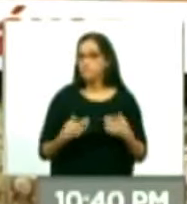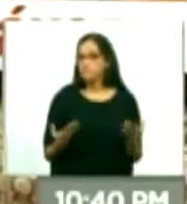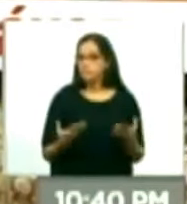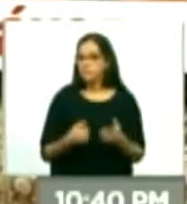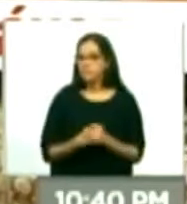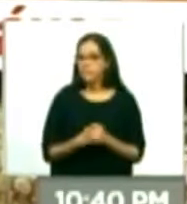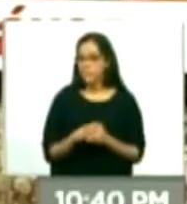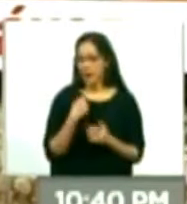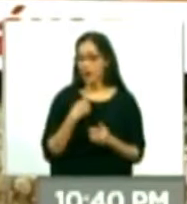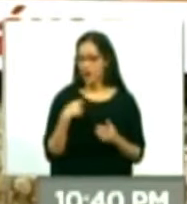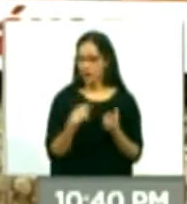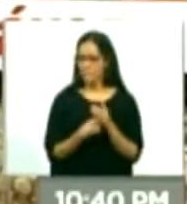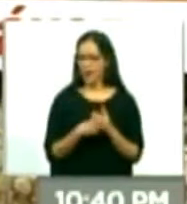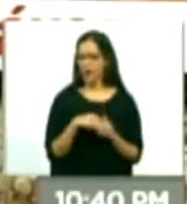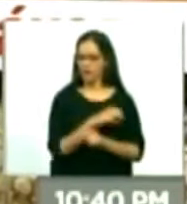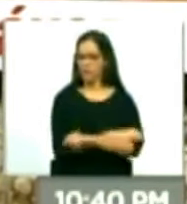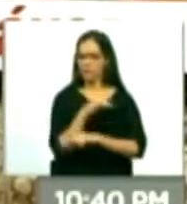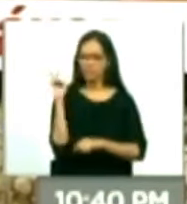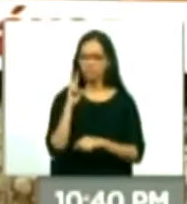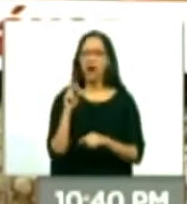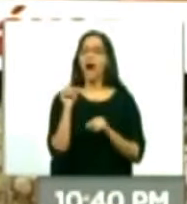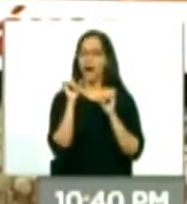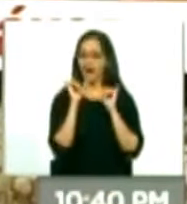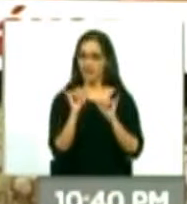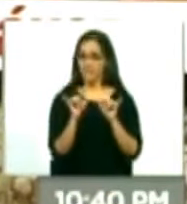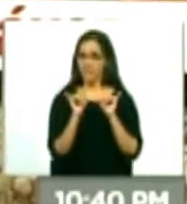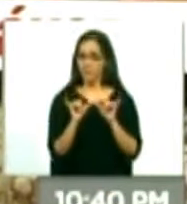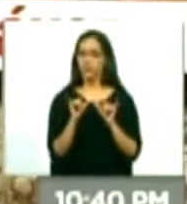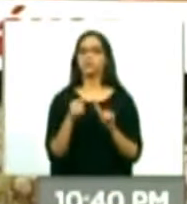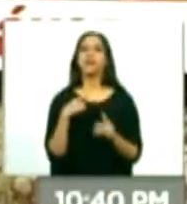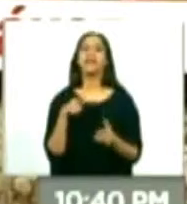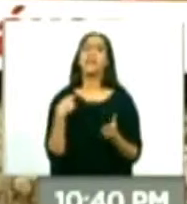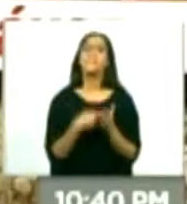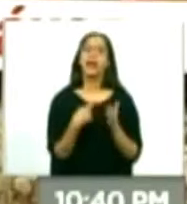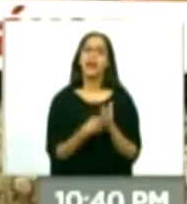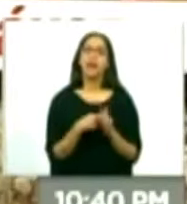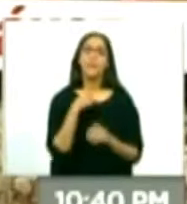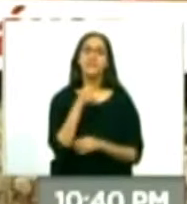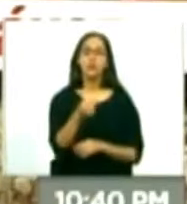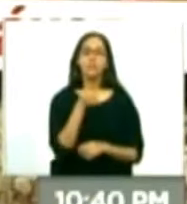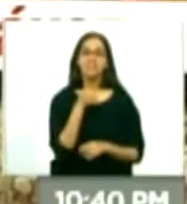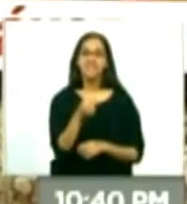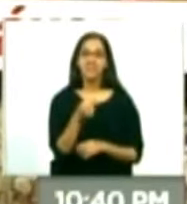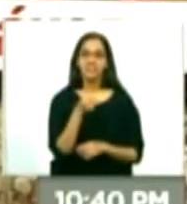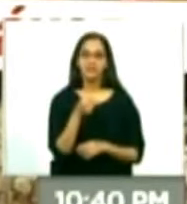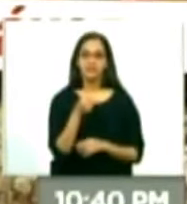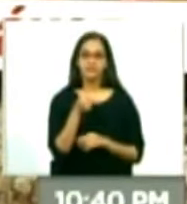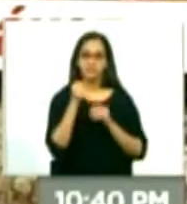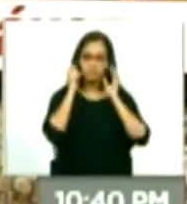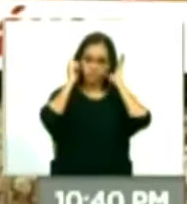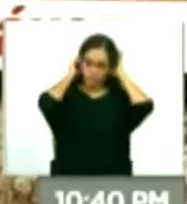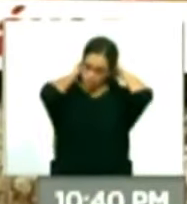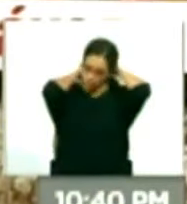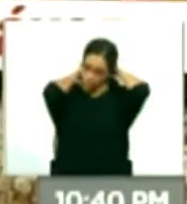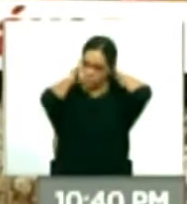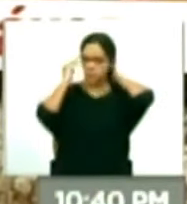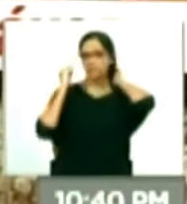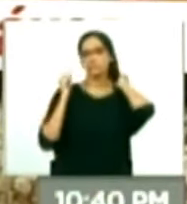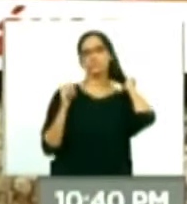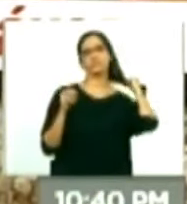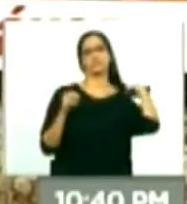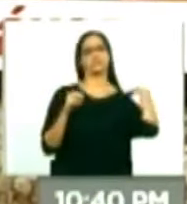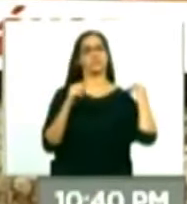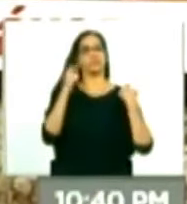que le pagan a la oposición venezolana. Recuerden que él mismo es el que le paga a los periodistas de la prensa libre. ¿Recuerdan, Elio